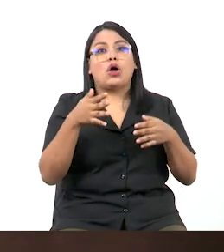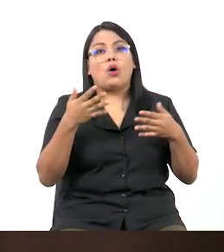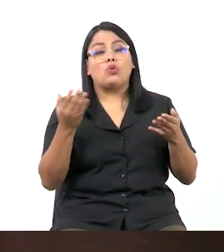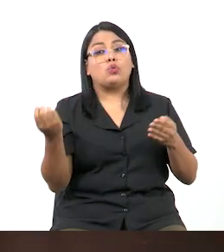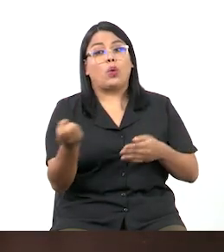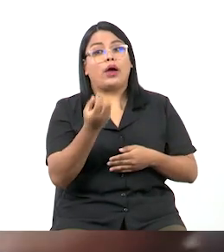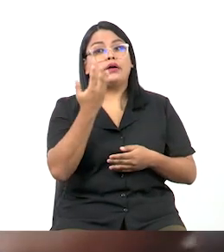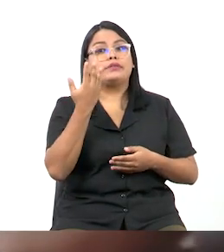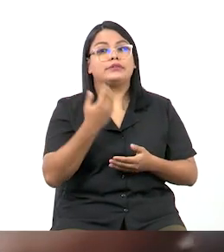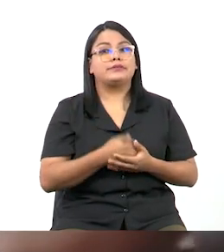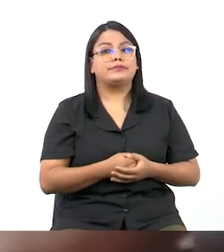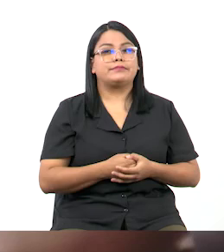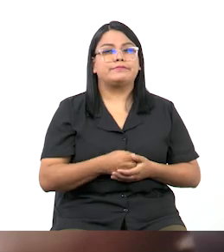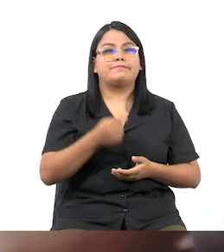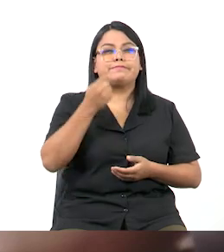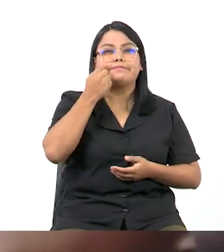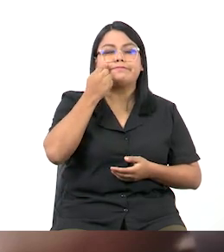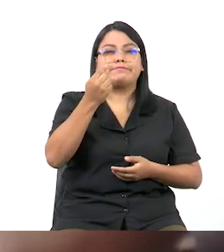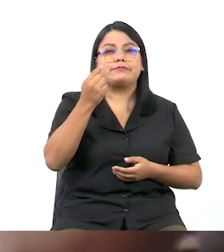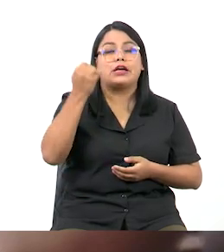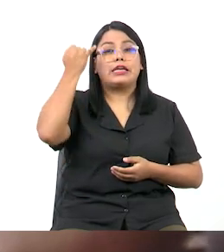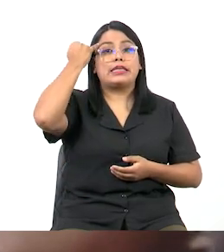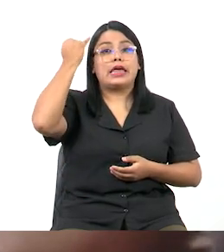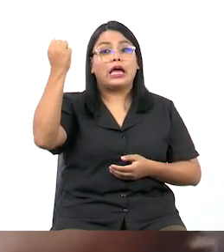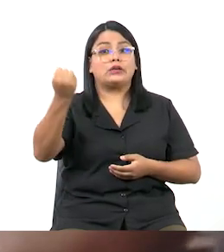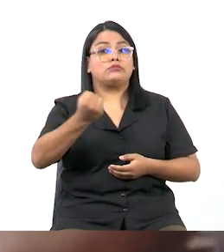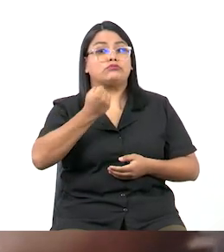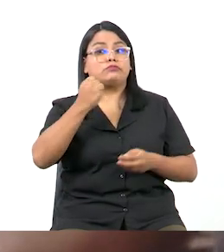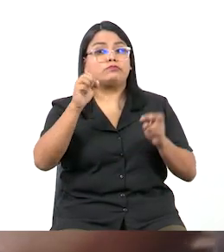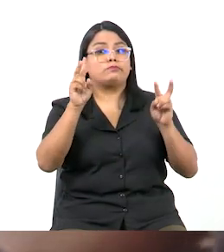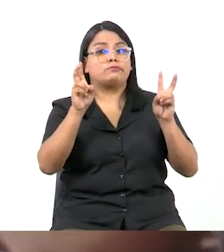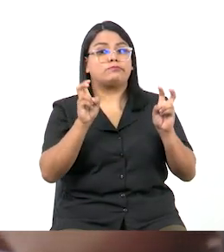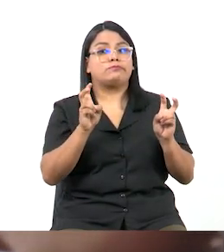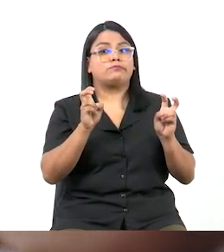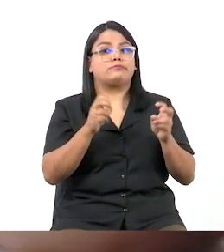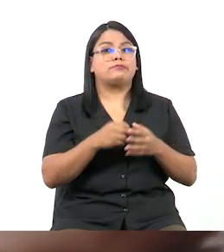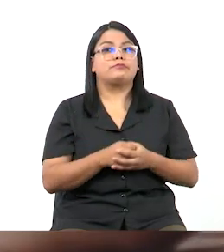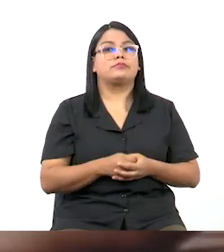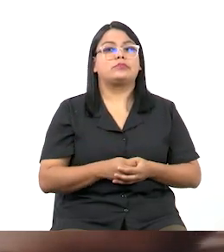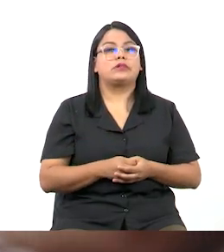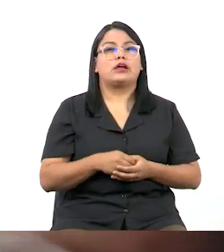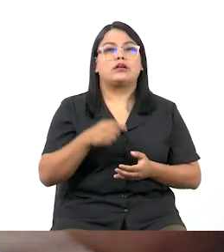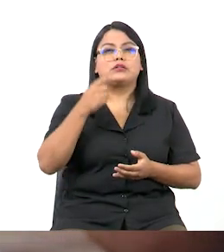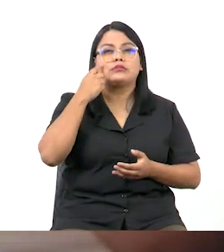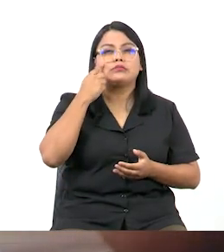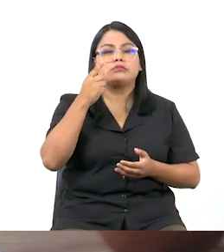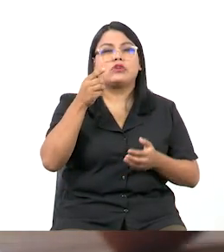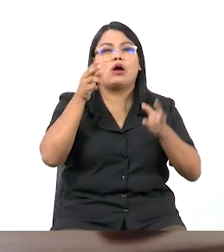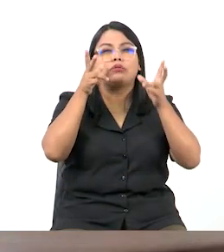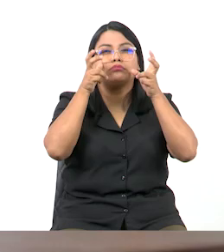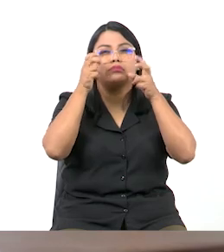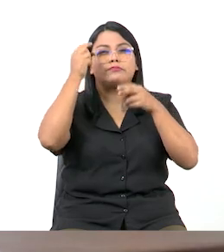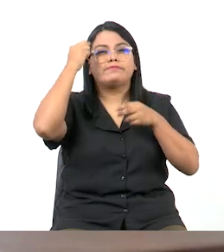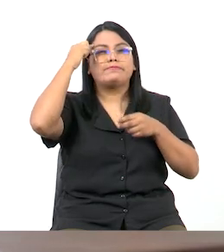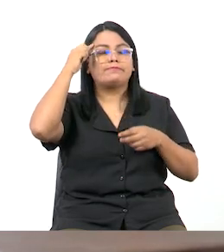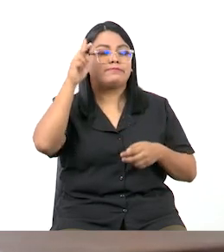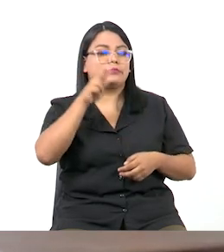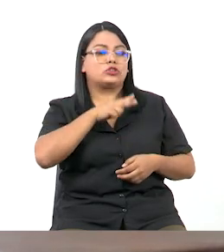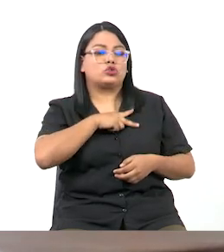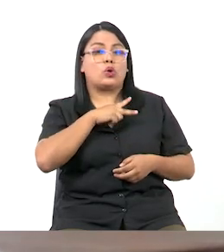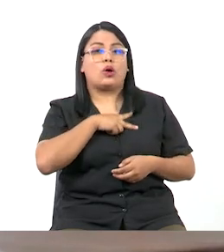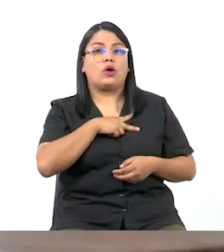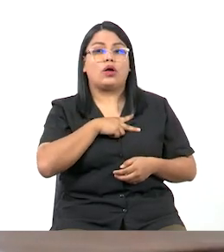o suscitar nuevas. Identificar puntos principales del tema. Monitorear el pensamiento